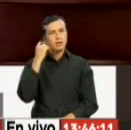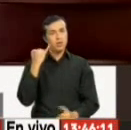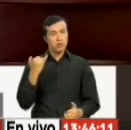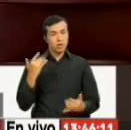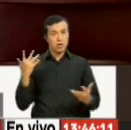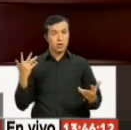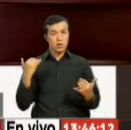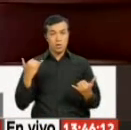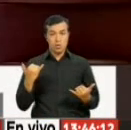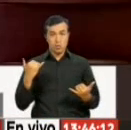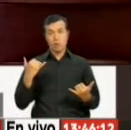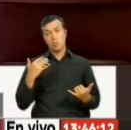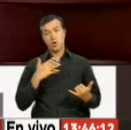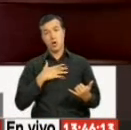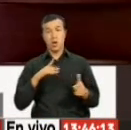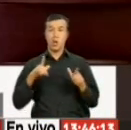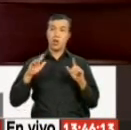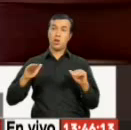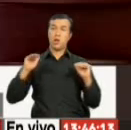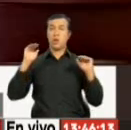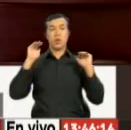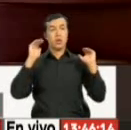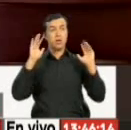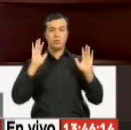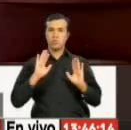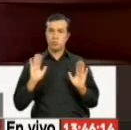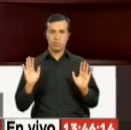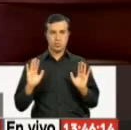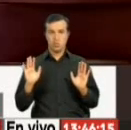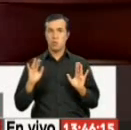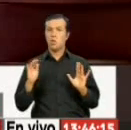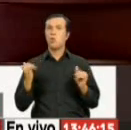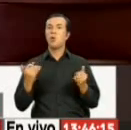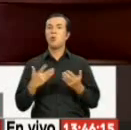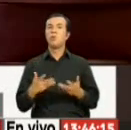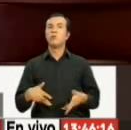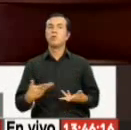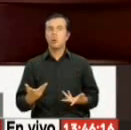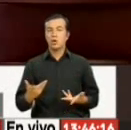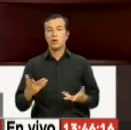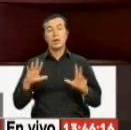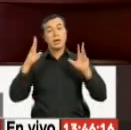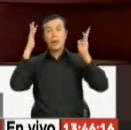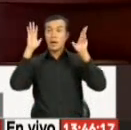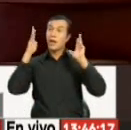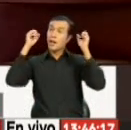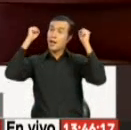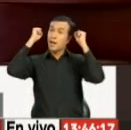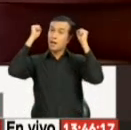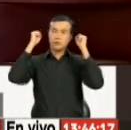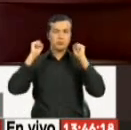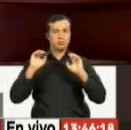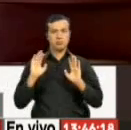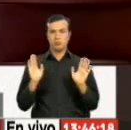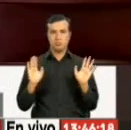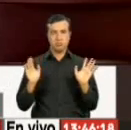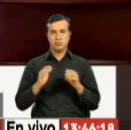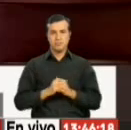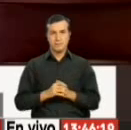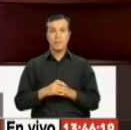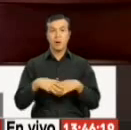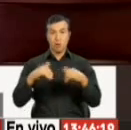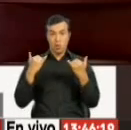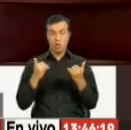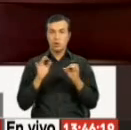para triunfalismos tampoco el momento de celebraciones si es